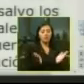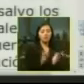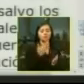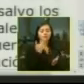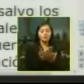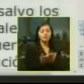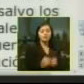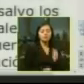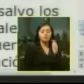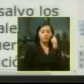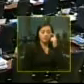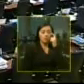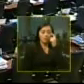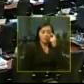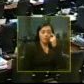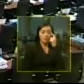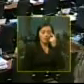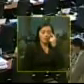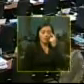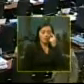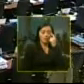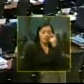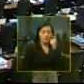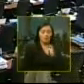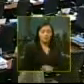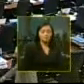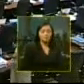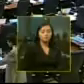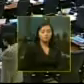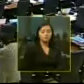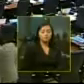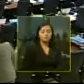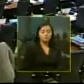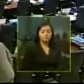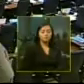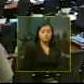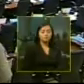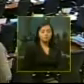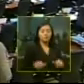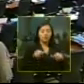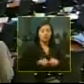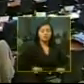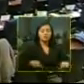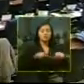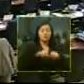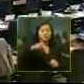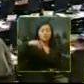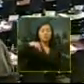Gracias, señor presidente. Sí, asambleísta May Montaño.